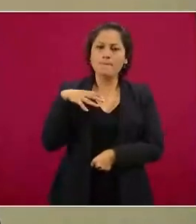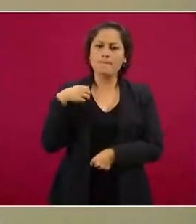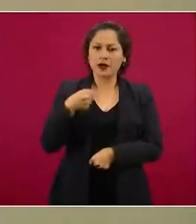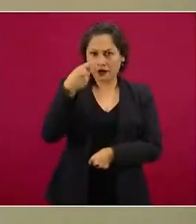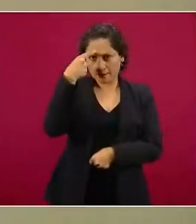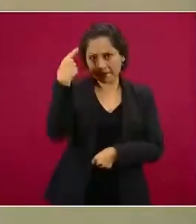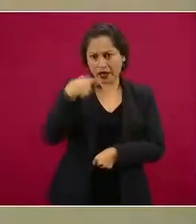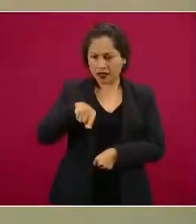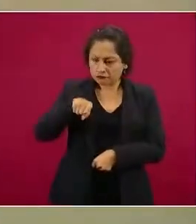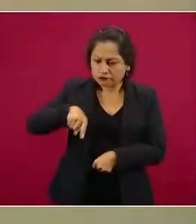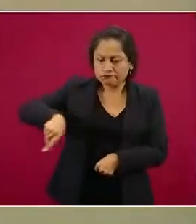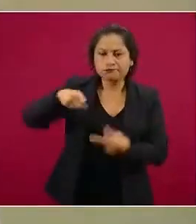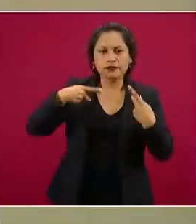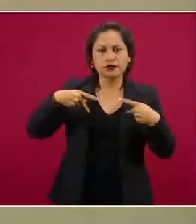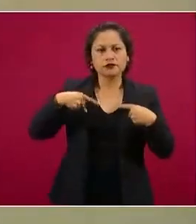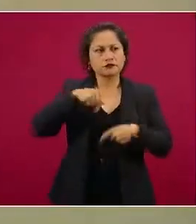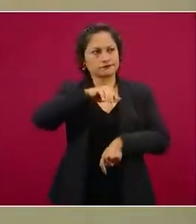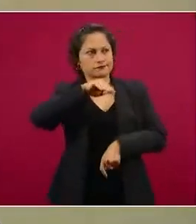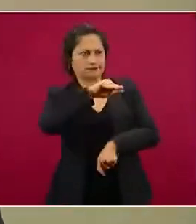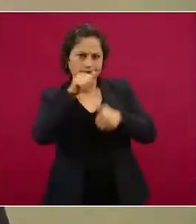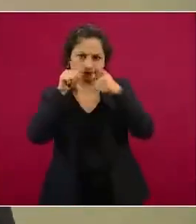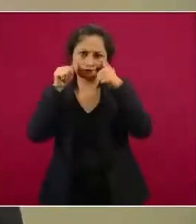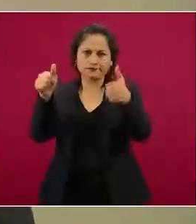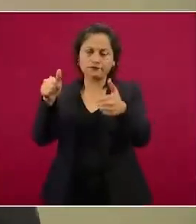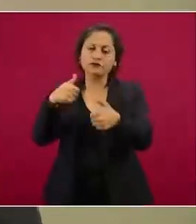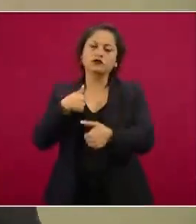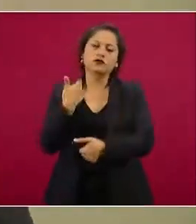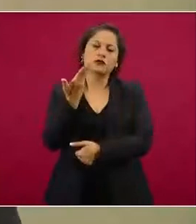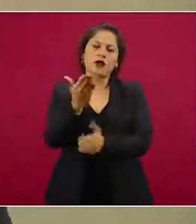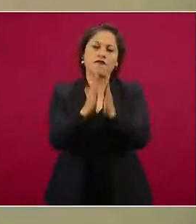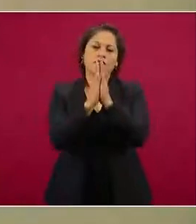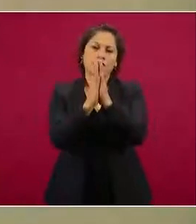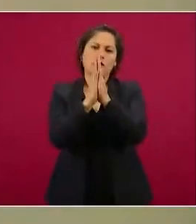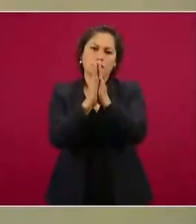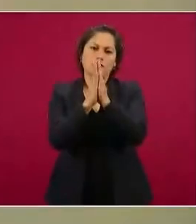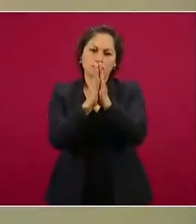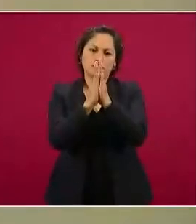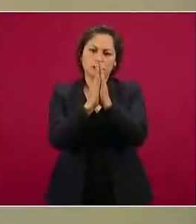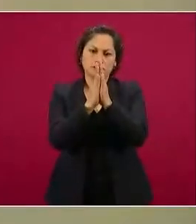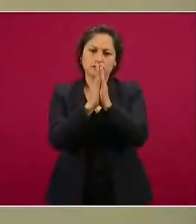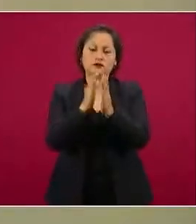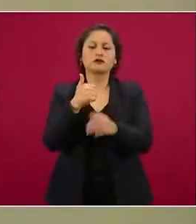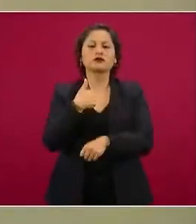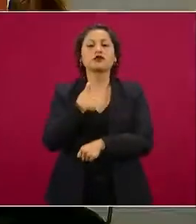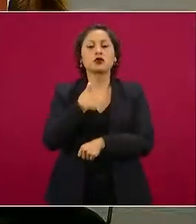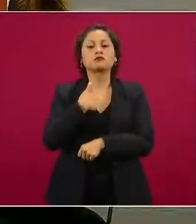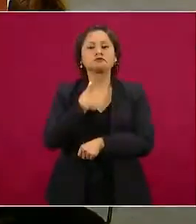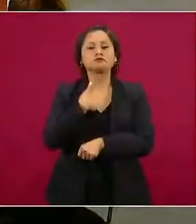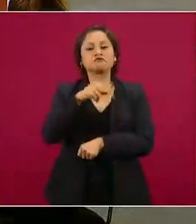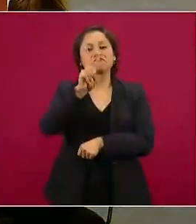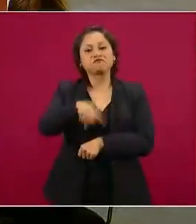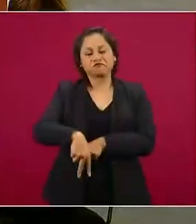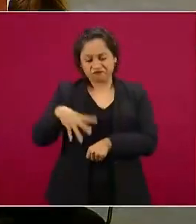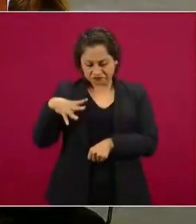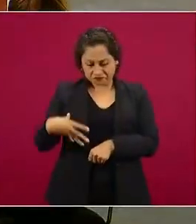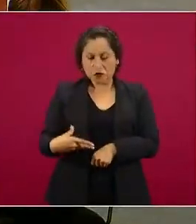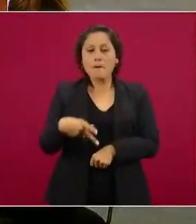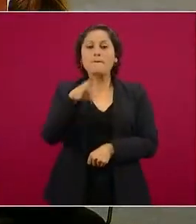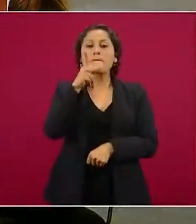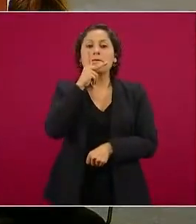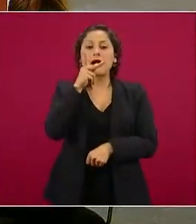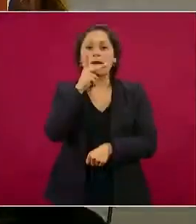favor, no sé si se pueda, pero es mi orgullo tener a mi padre vivo. Y quisiera que recibiera un abrazo